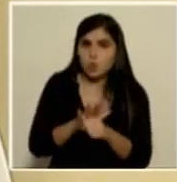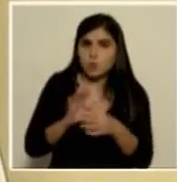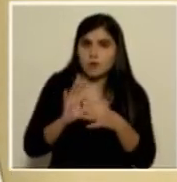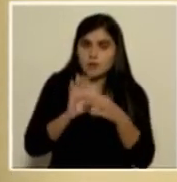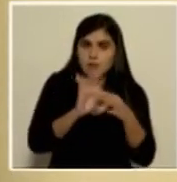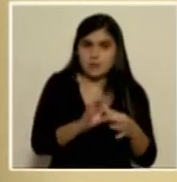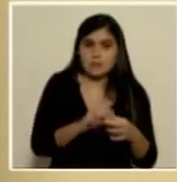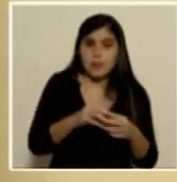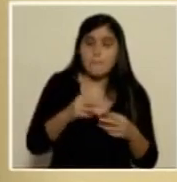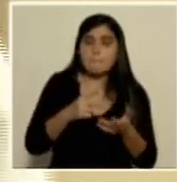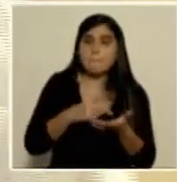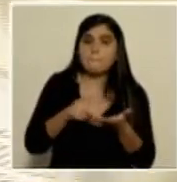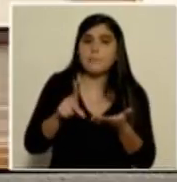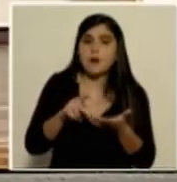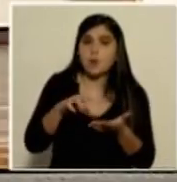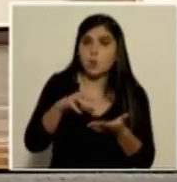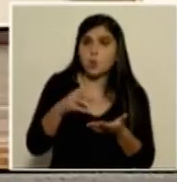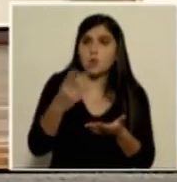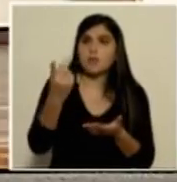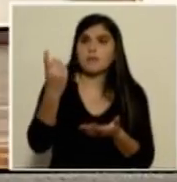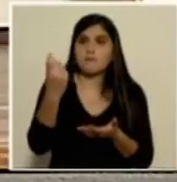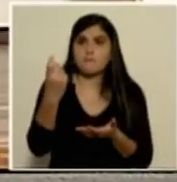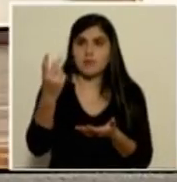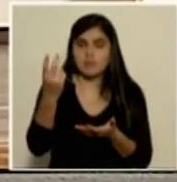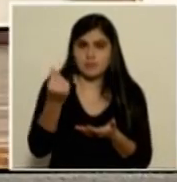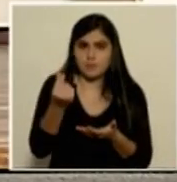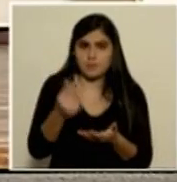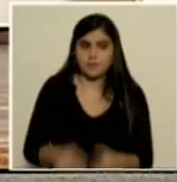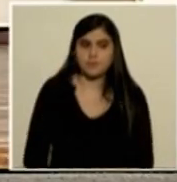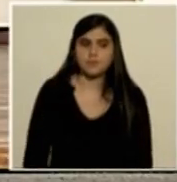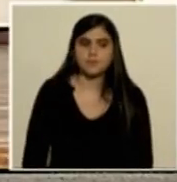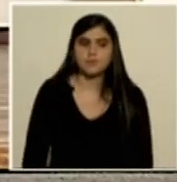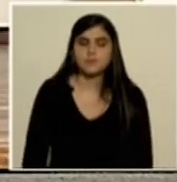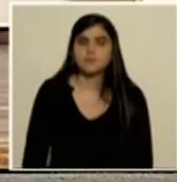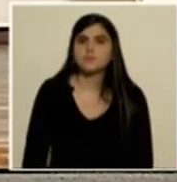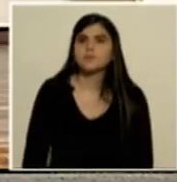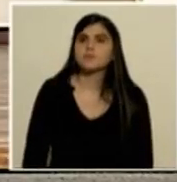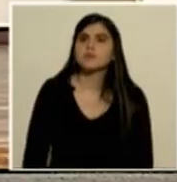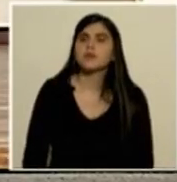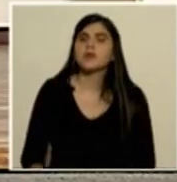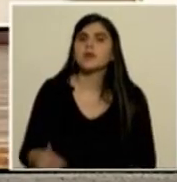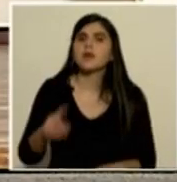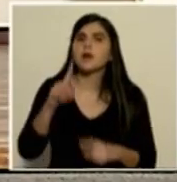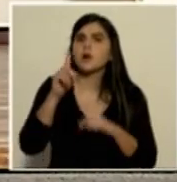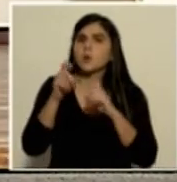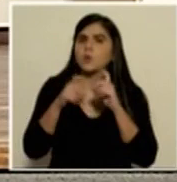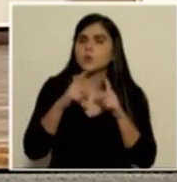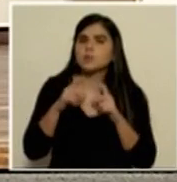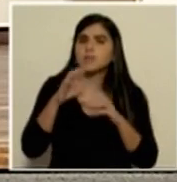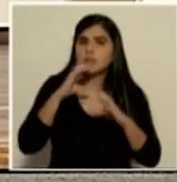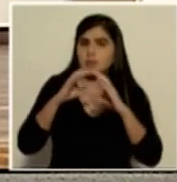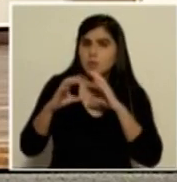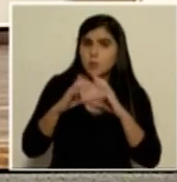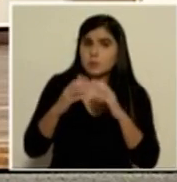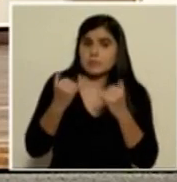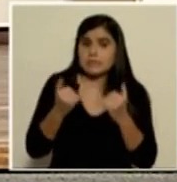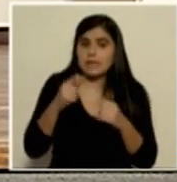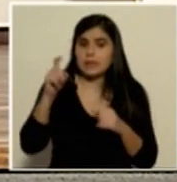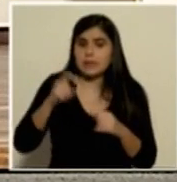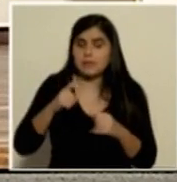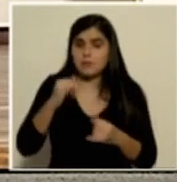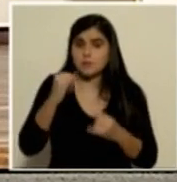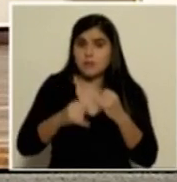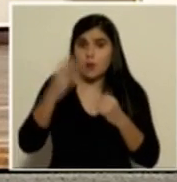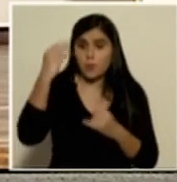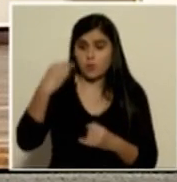deuda. Gracias, Sharon. Don Javier Sandoval, de Sociable Comunicaciones, su consulta. Ya tenemos que ir finalizando porque los señores